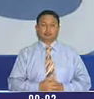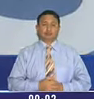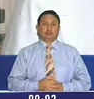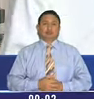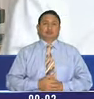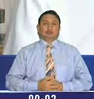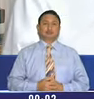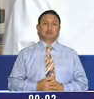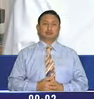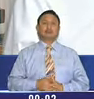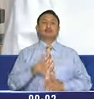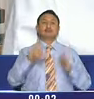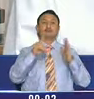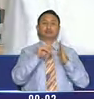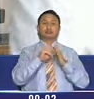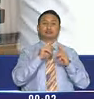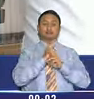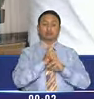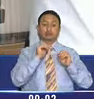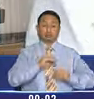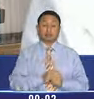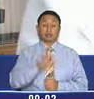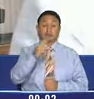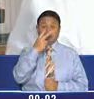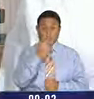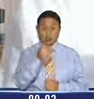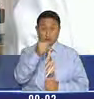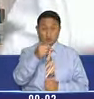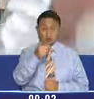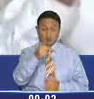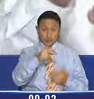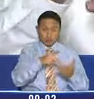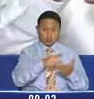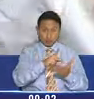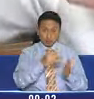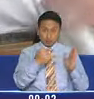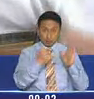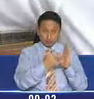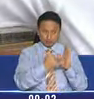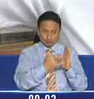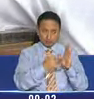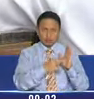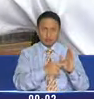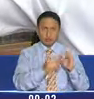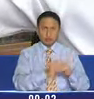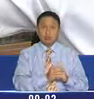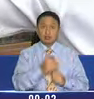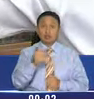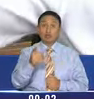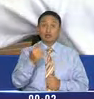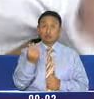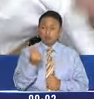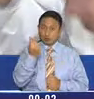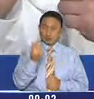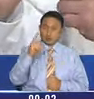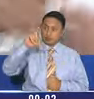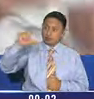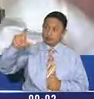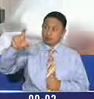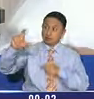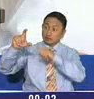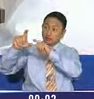tributario. Y el SRI contesta, vea, he visto sus declaraciones de impuesto a la renta que determinan su utilidad y en base a